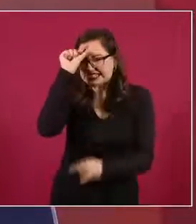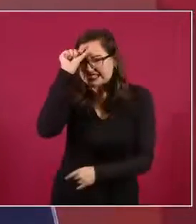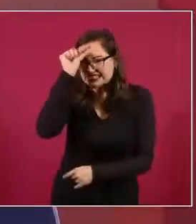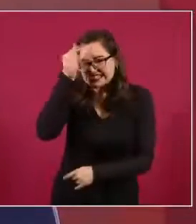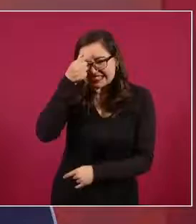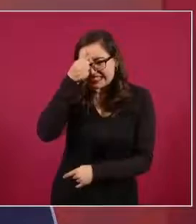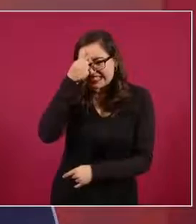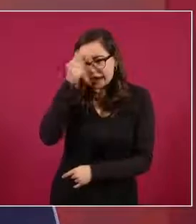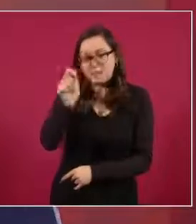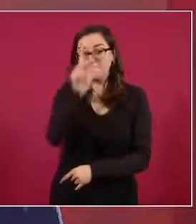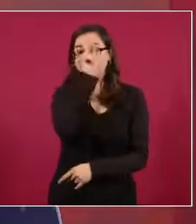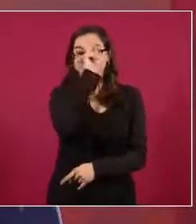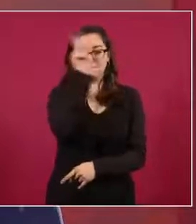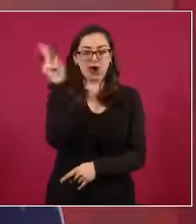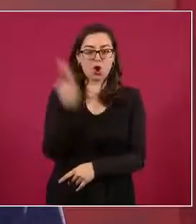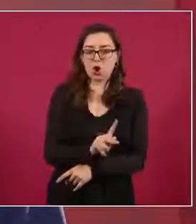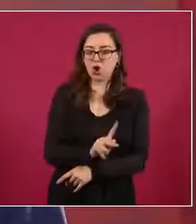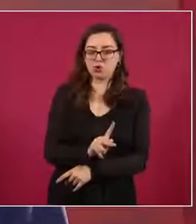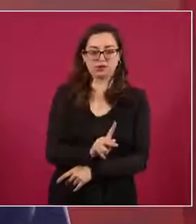ser liberales,